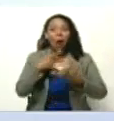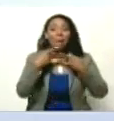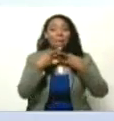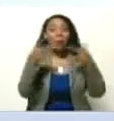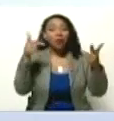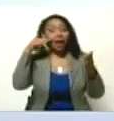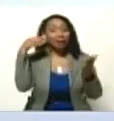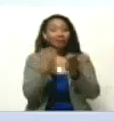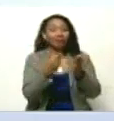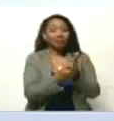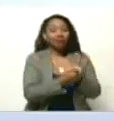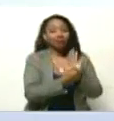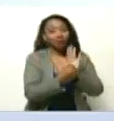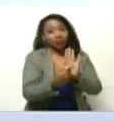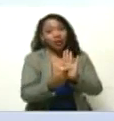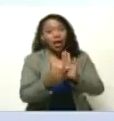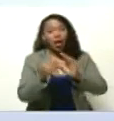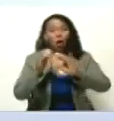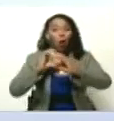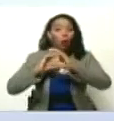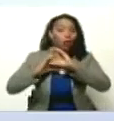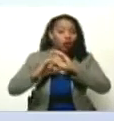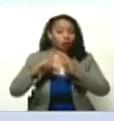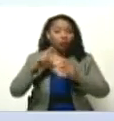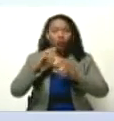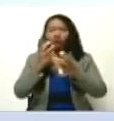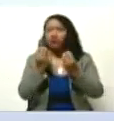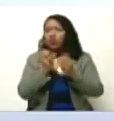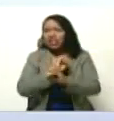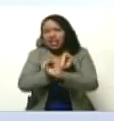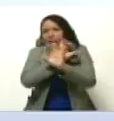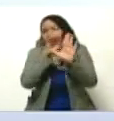notorias y comunicacionales, evidentes,